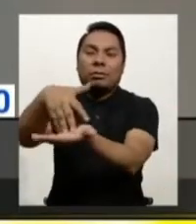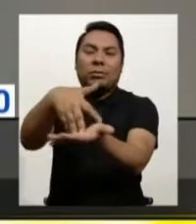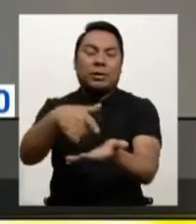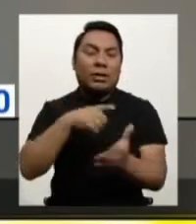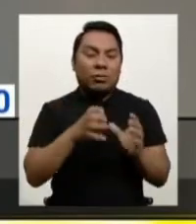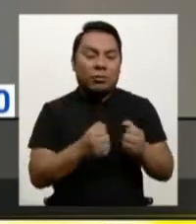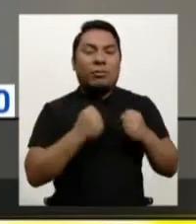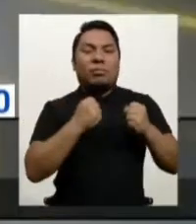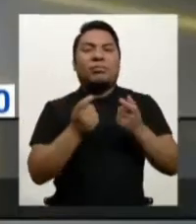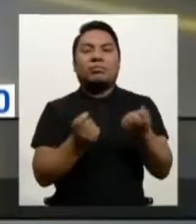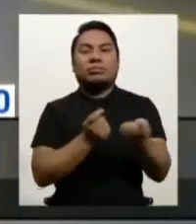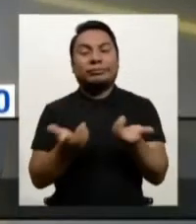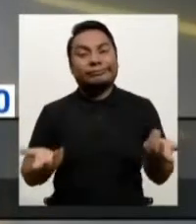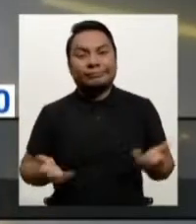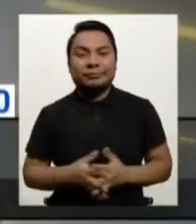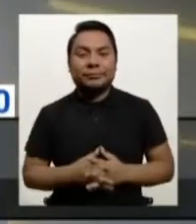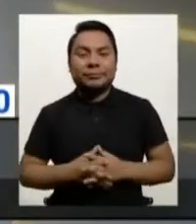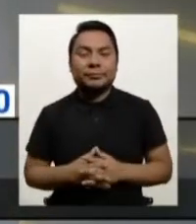pueda venir en adelante, ¿no?